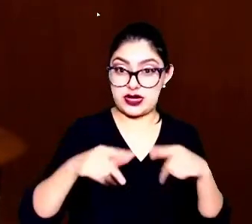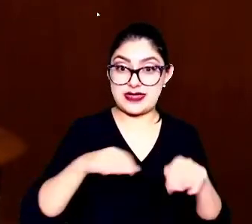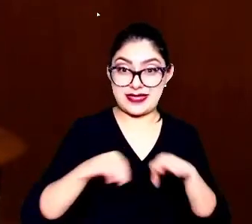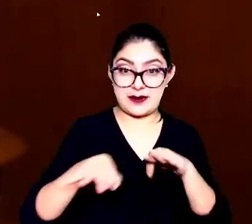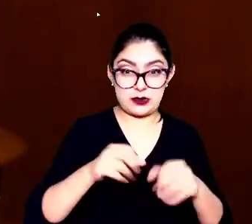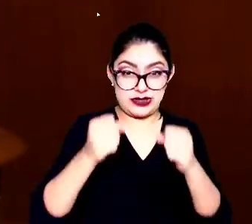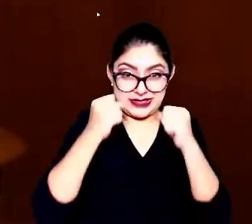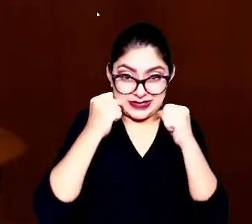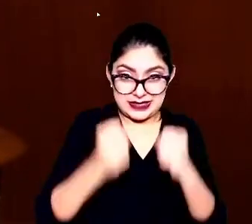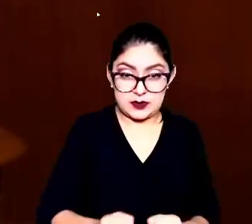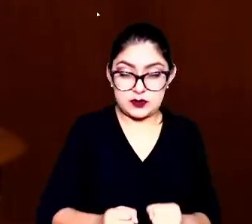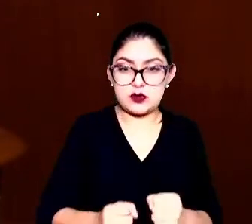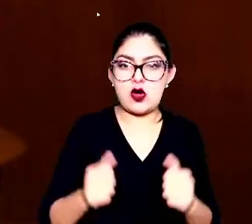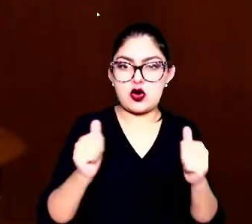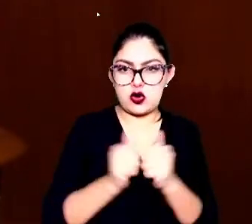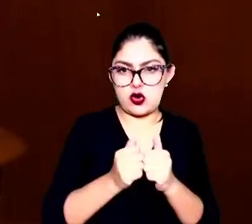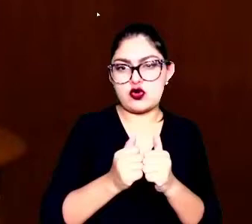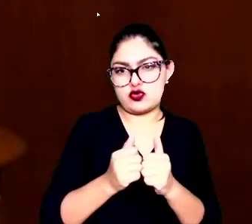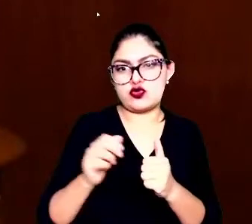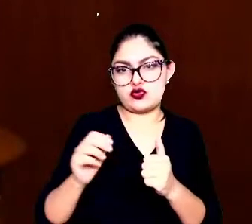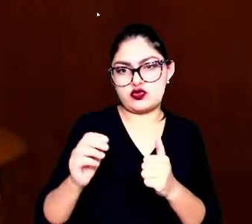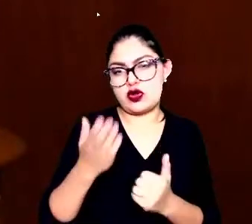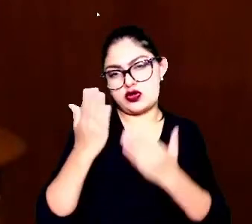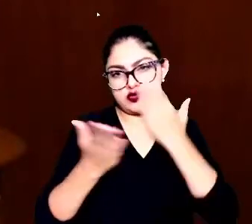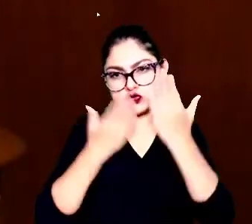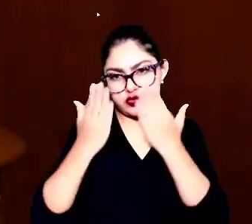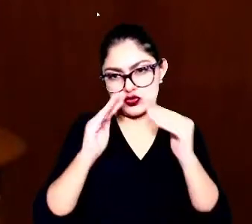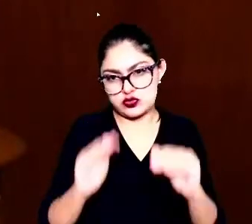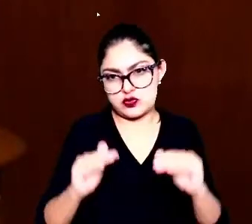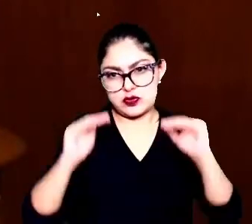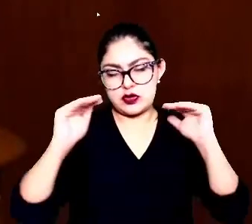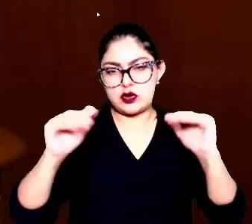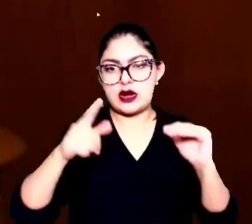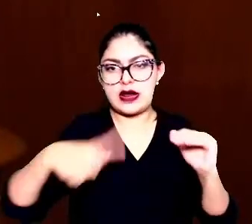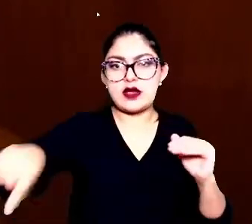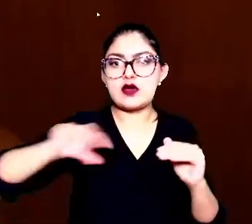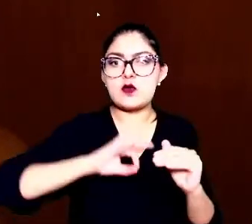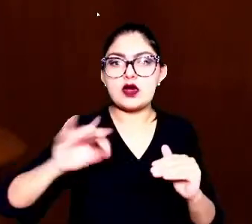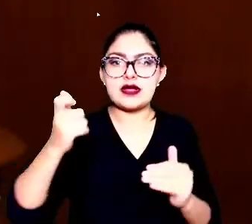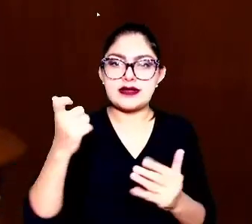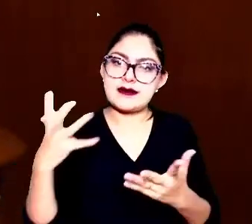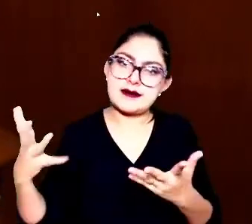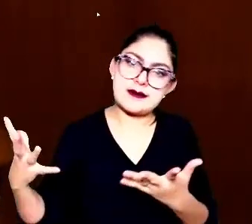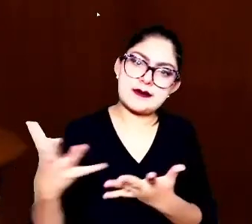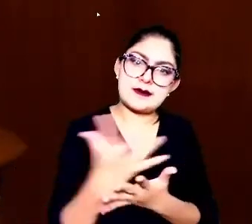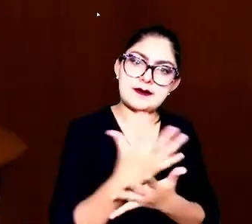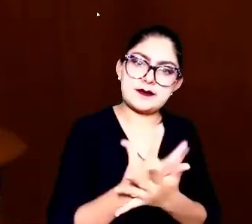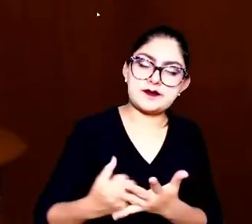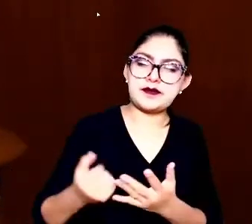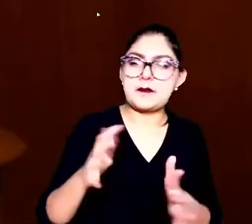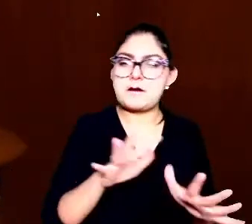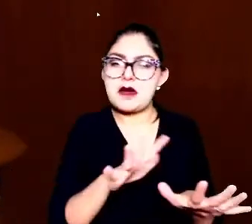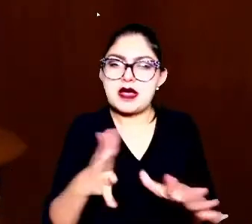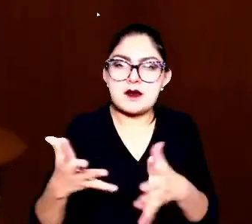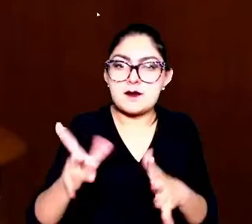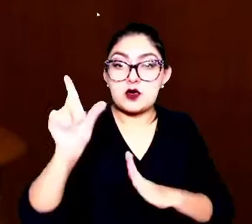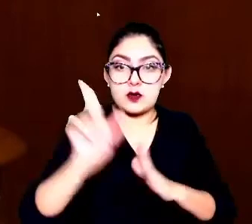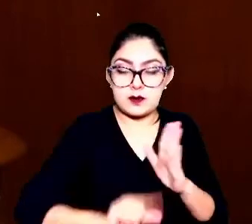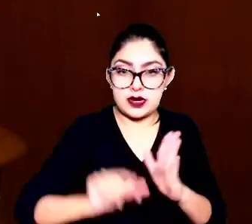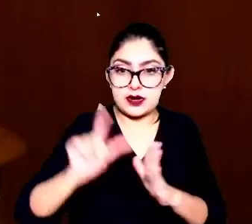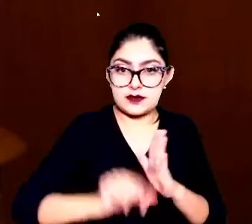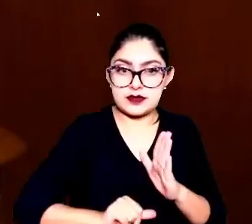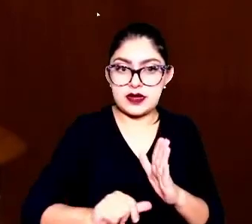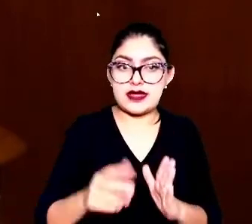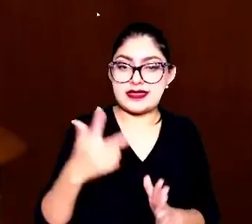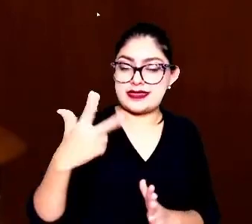escolaridad superior se puede llegar a obtener la percepción promedio mensual de un máximo de